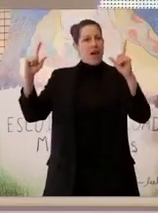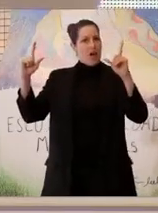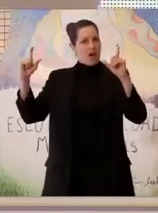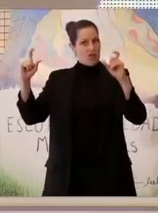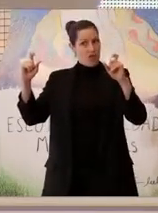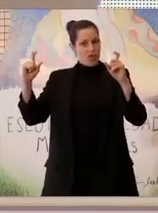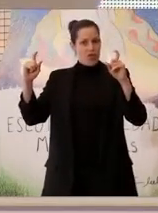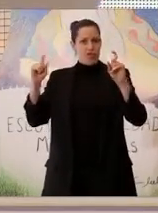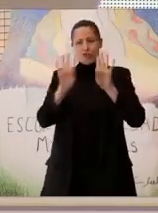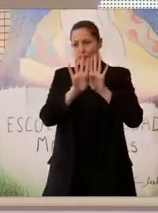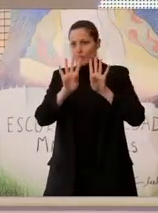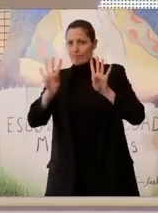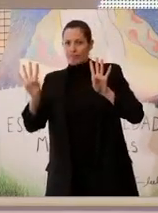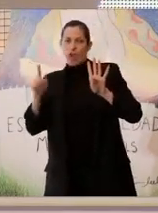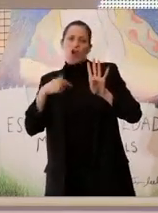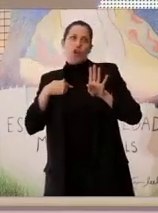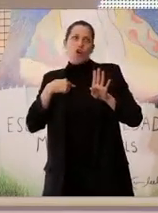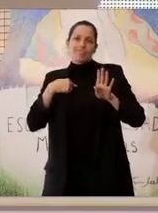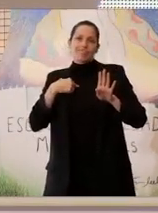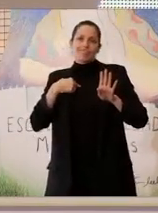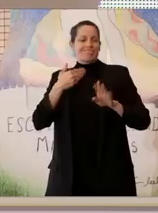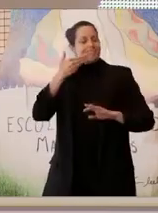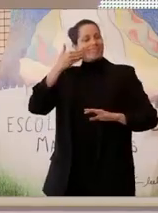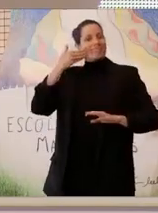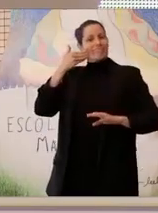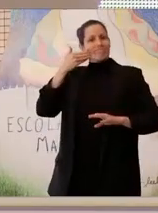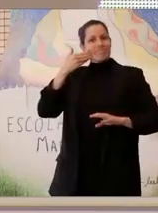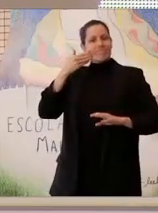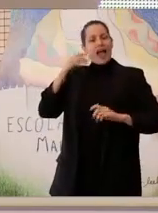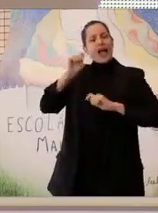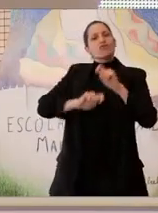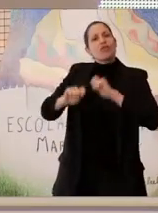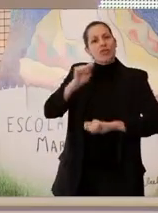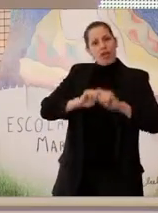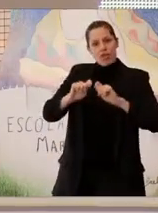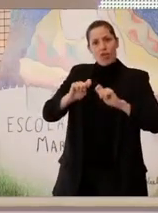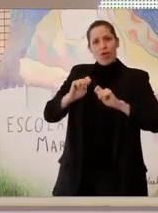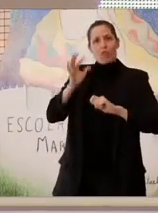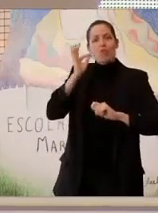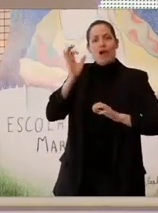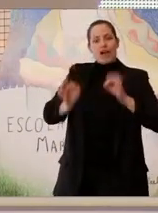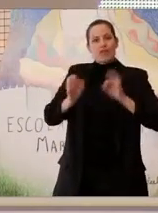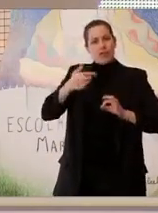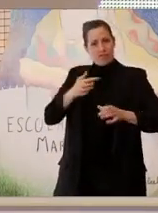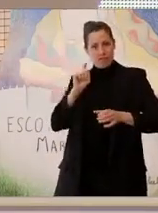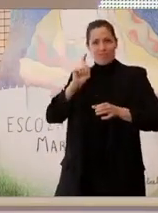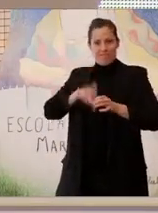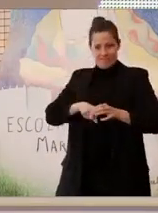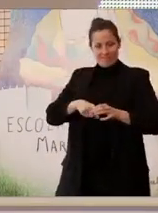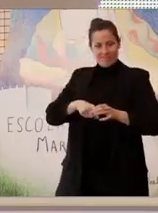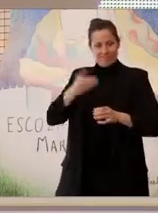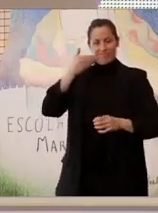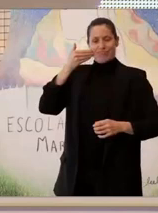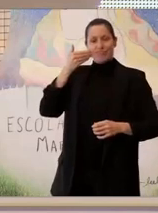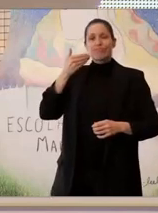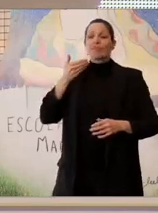tengo el honor de pertenecer a la Asociación de Mujeres Juezas, ayer se hablaba por parte de Encarna, por parte de ese activismo, ¿no? Y cuando se nos